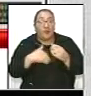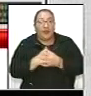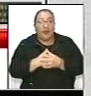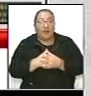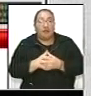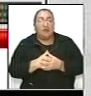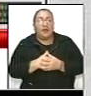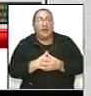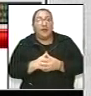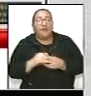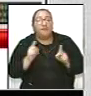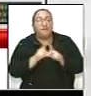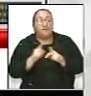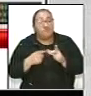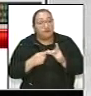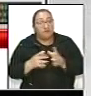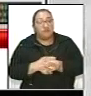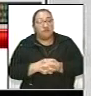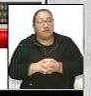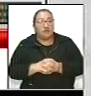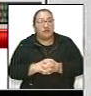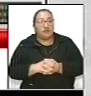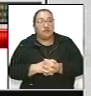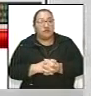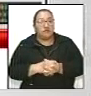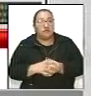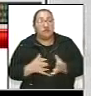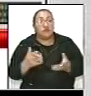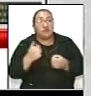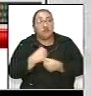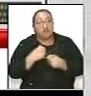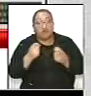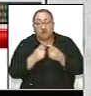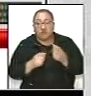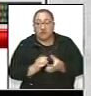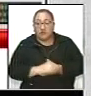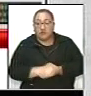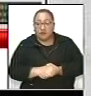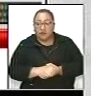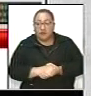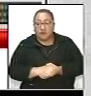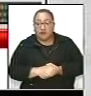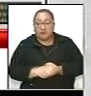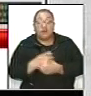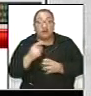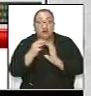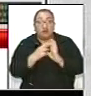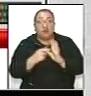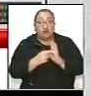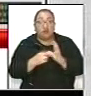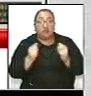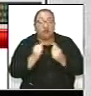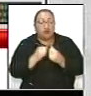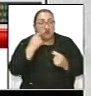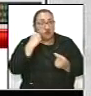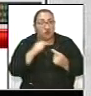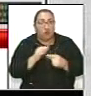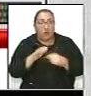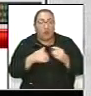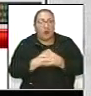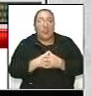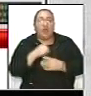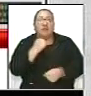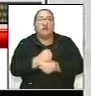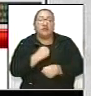adolescentes. Entonces, queridos congresistas, este es un programa con objetivos, con